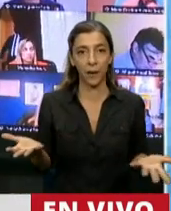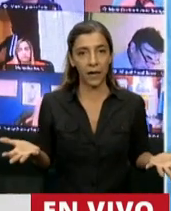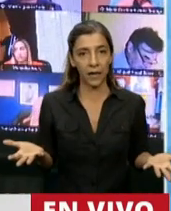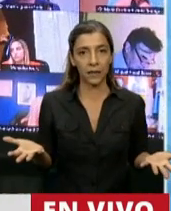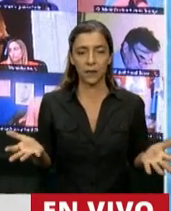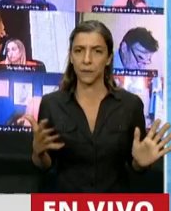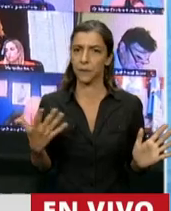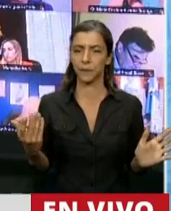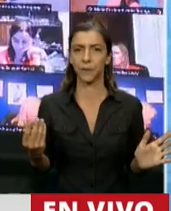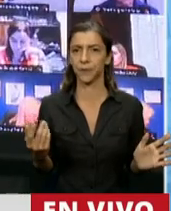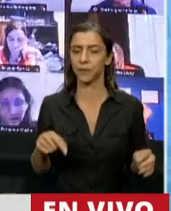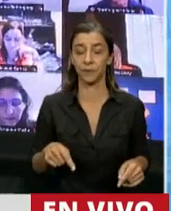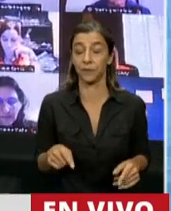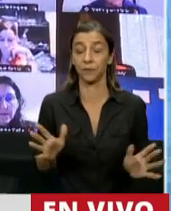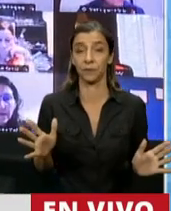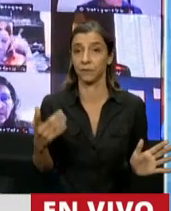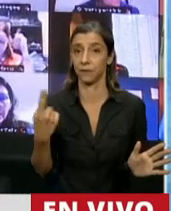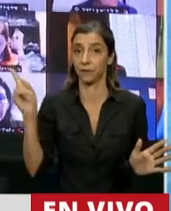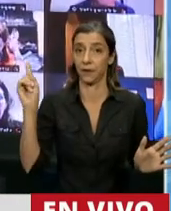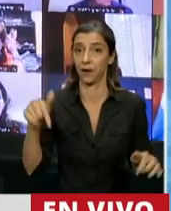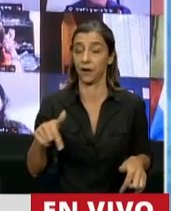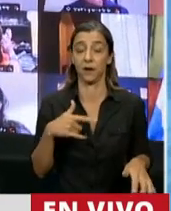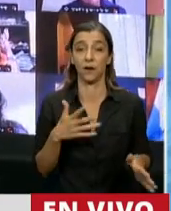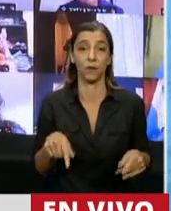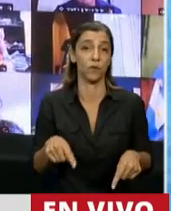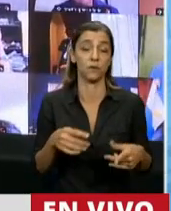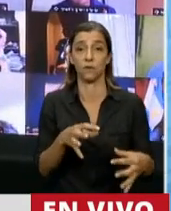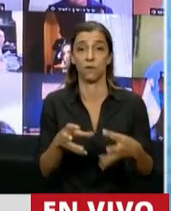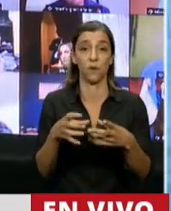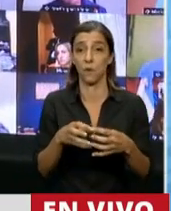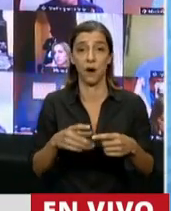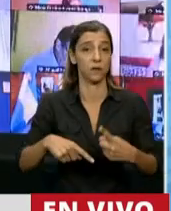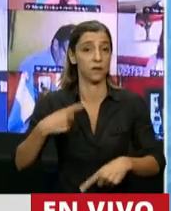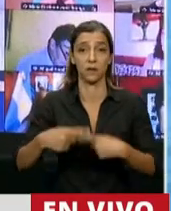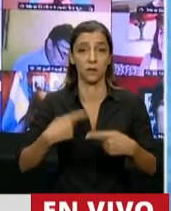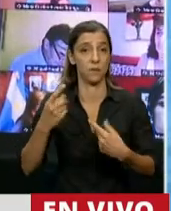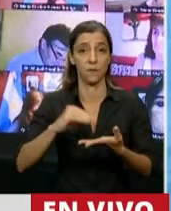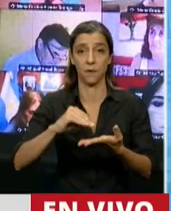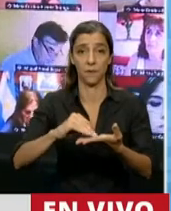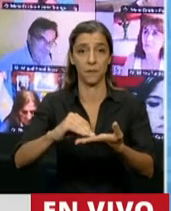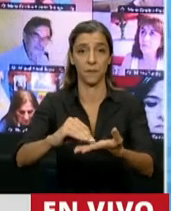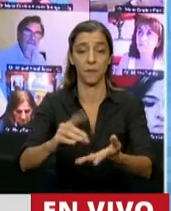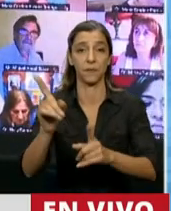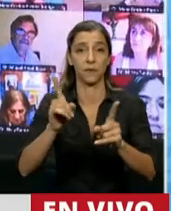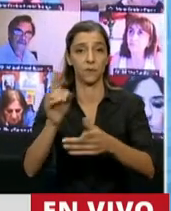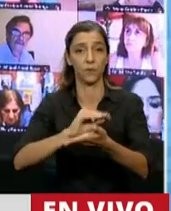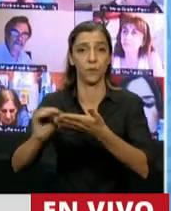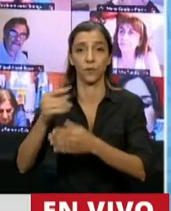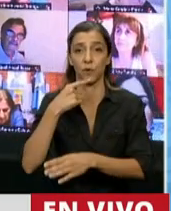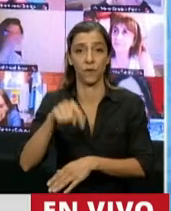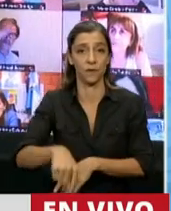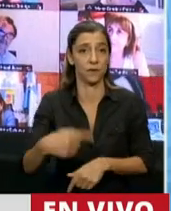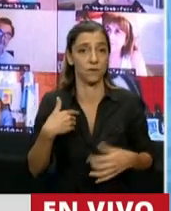transformar esta reunión en un debate interminable con diputados que dicen que la reunión no existe